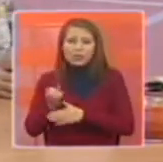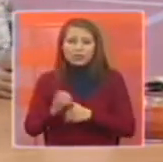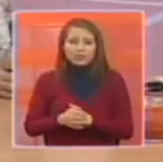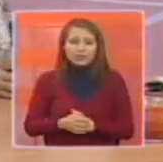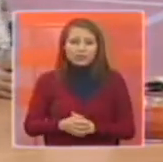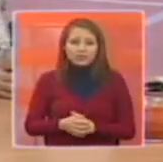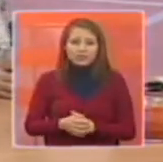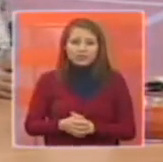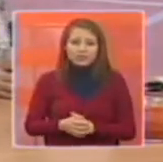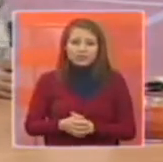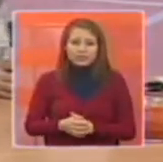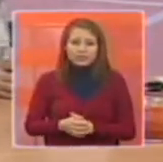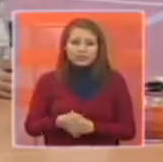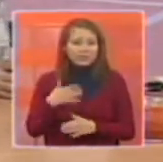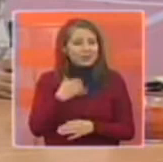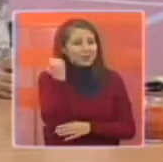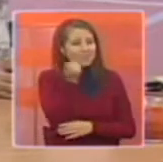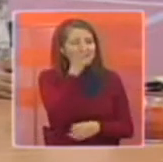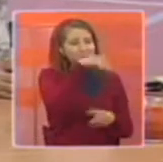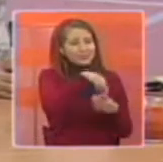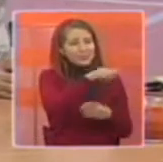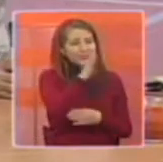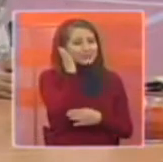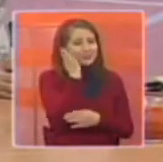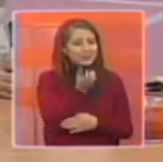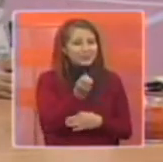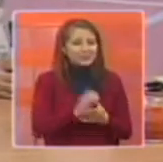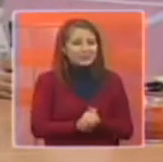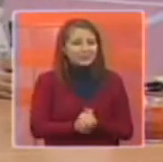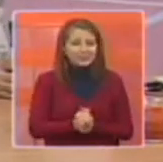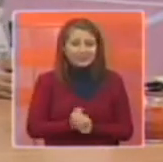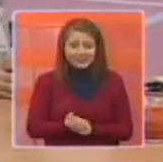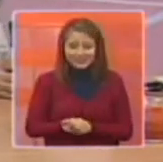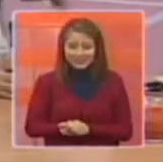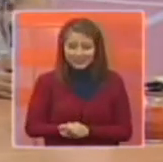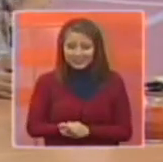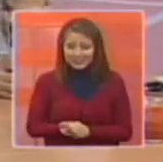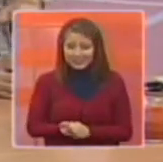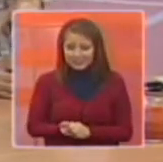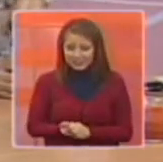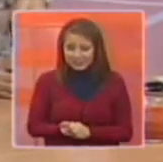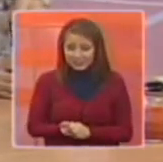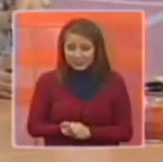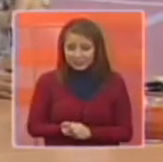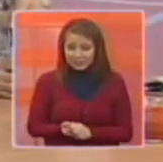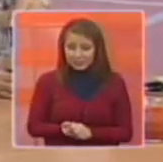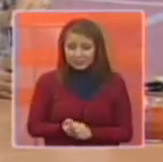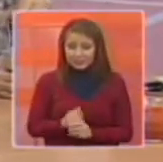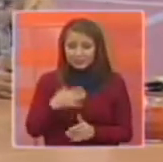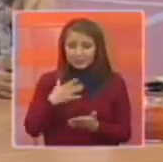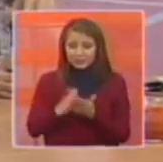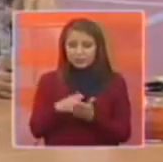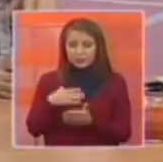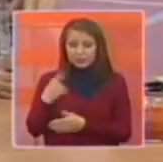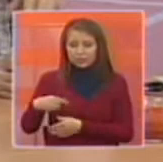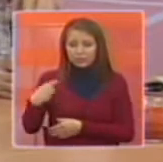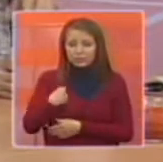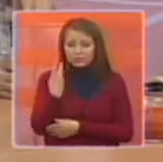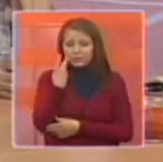de Cuenca! Estamos famosísimos hoy día en Cuenca. Diga, Inés. Claro, siempre yo le veo todos los días.